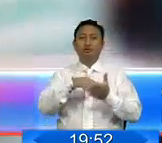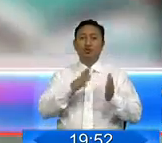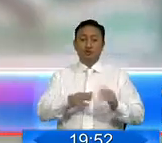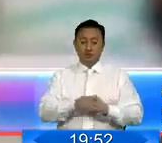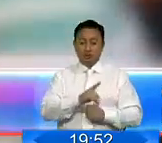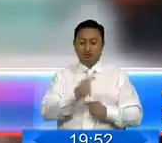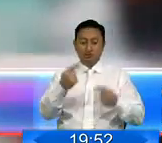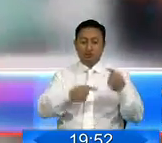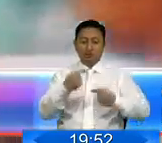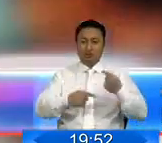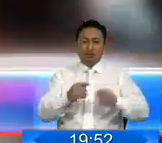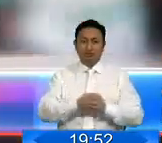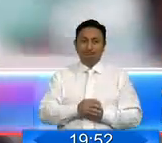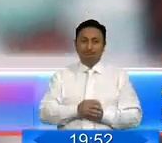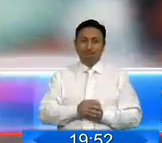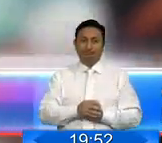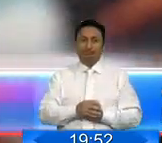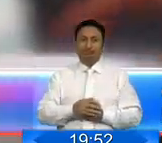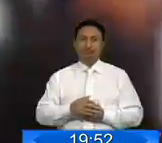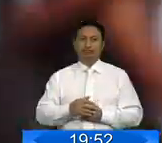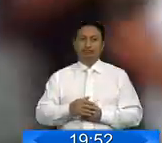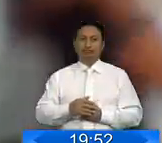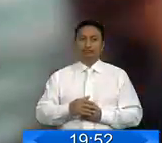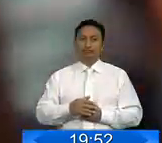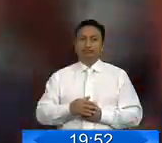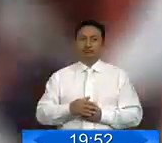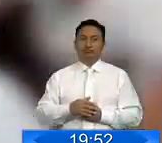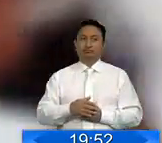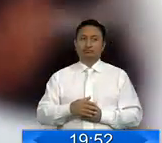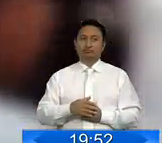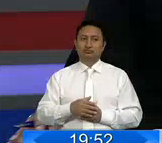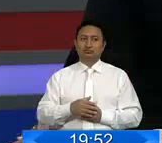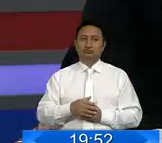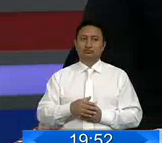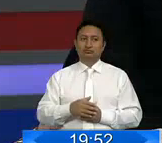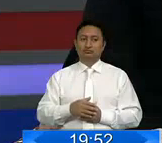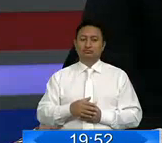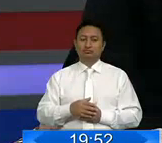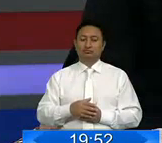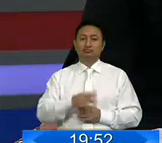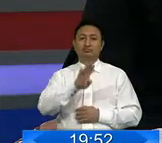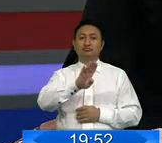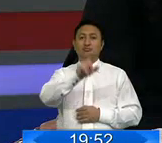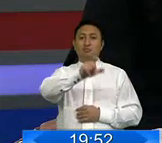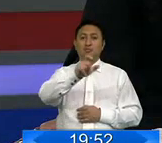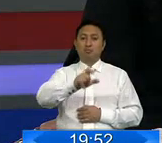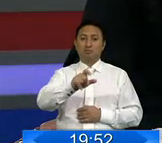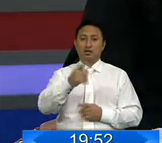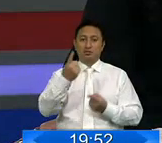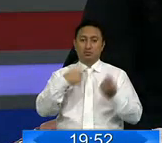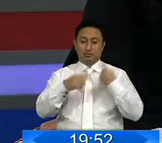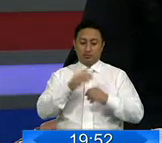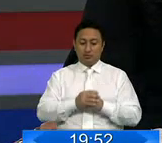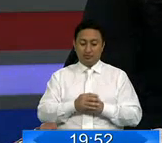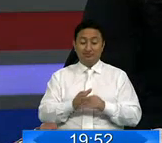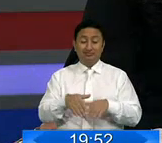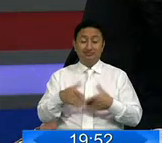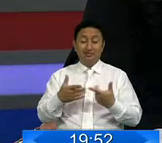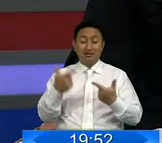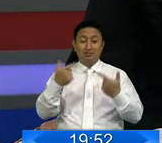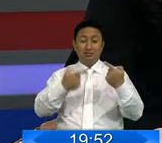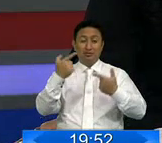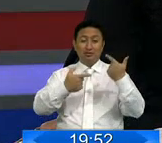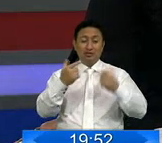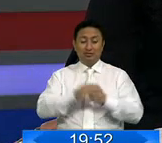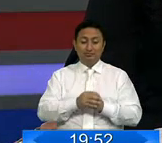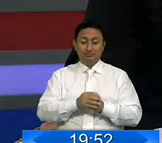registrada en filmaciones. Informó Adriana Peralta. Cuatro personas resultaron heridas durante una balacera